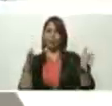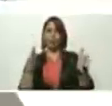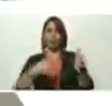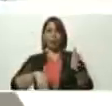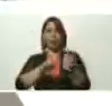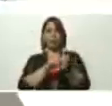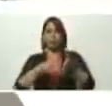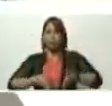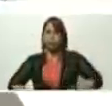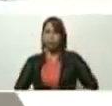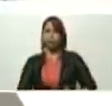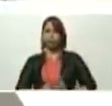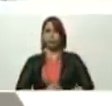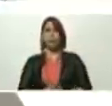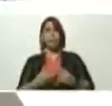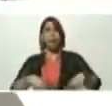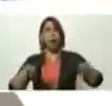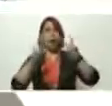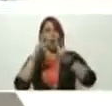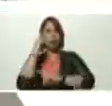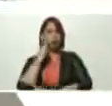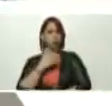los valores del bolivarianismo,